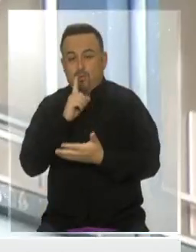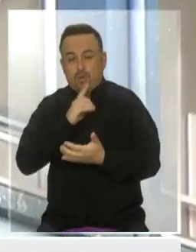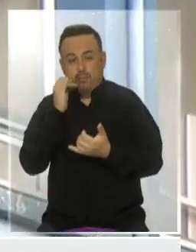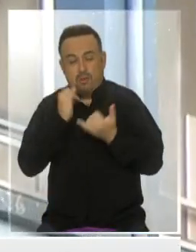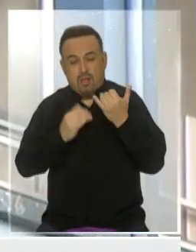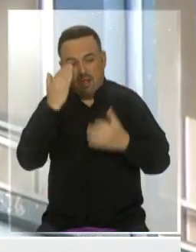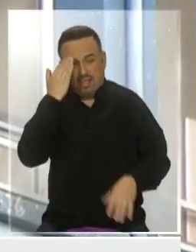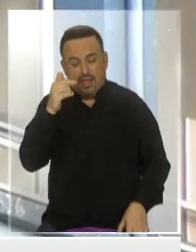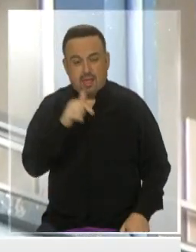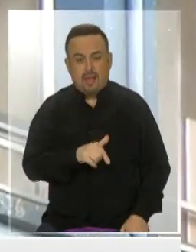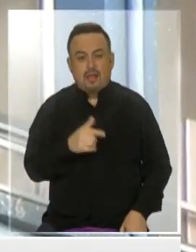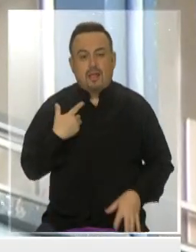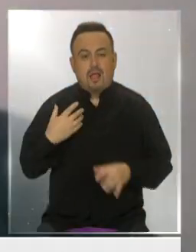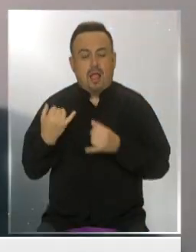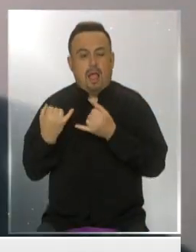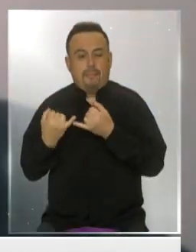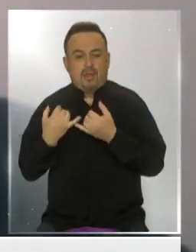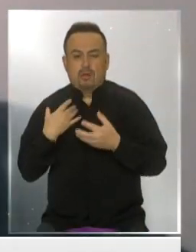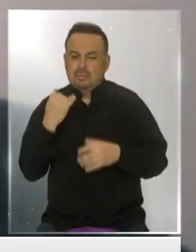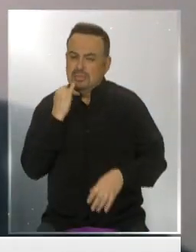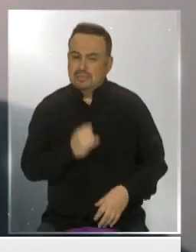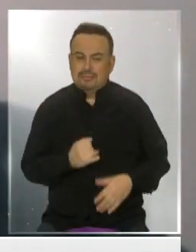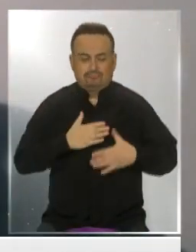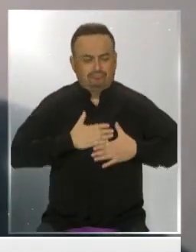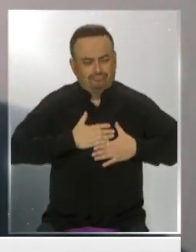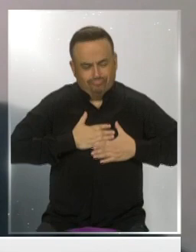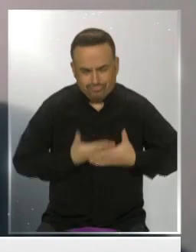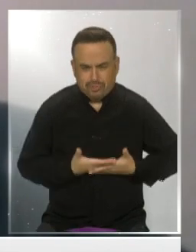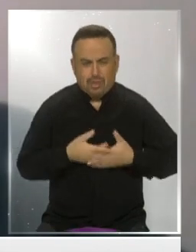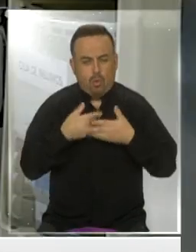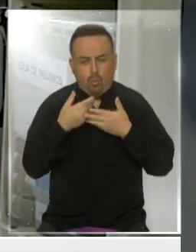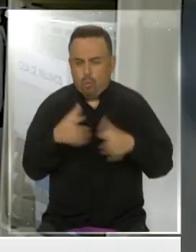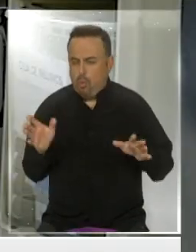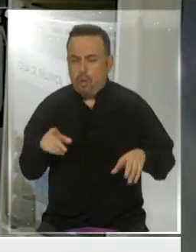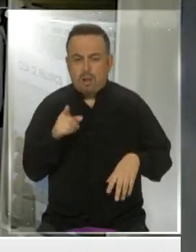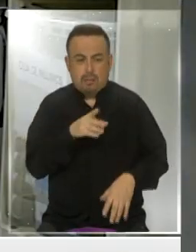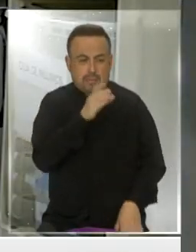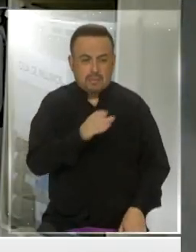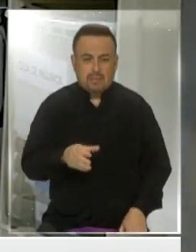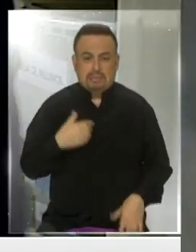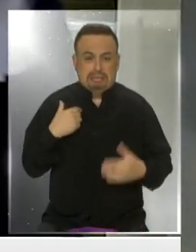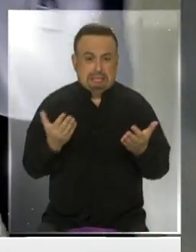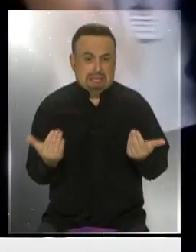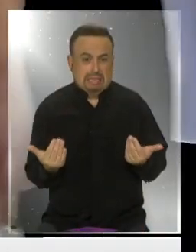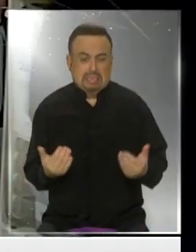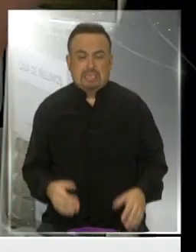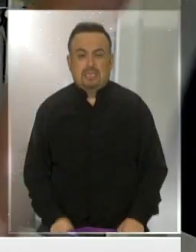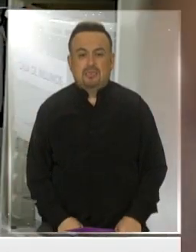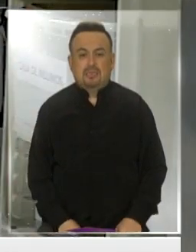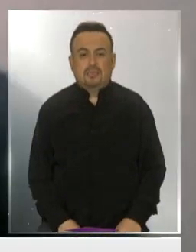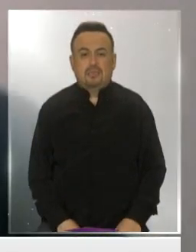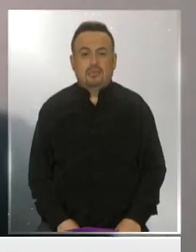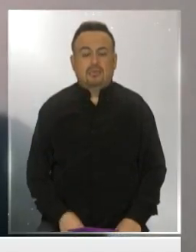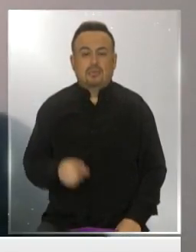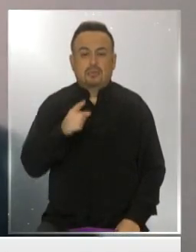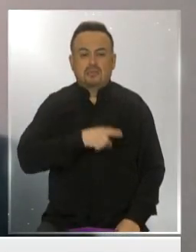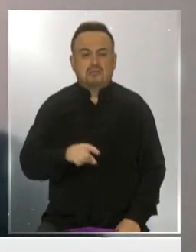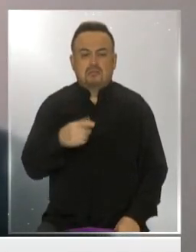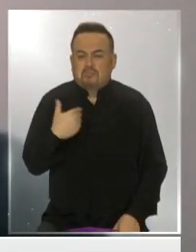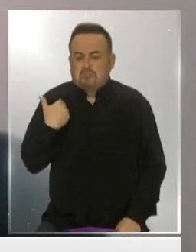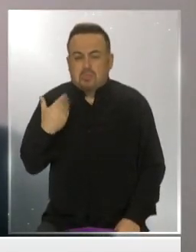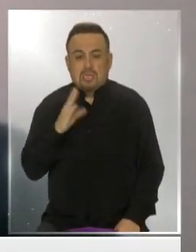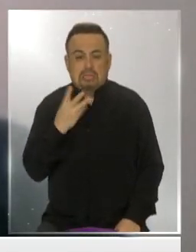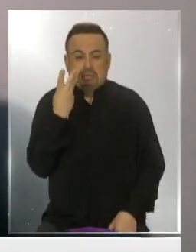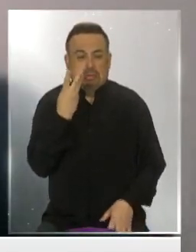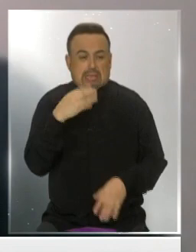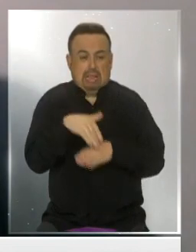día, cuenta su amigo, siempre con la mejor disposición por cualquier paciente que lo necesitara. Que no sepa, a las 3 de la tarde